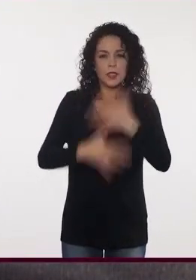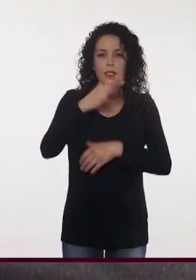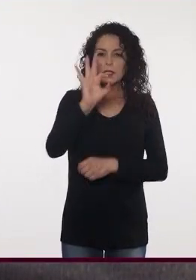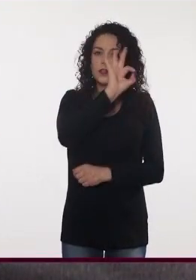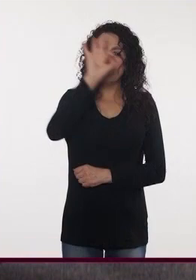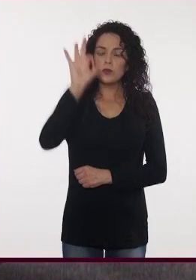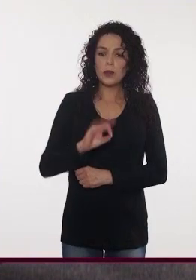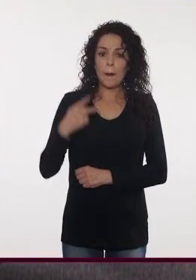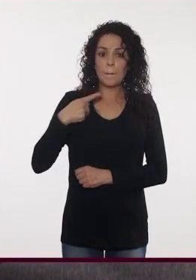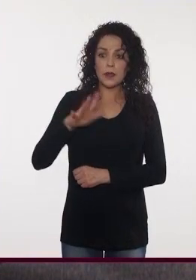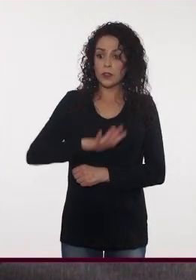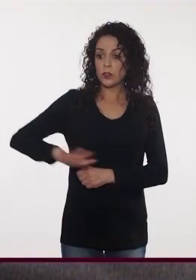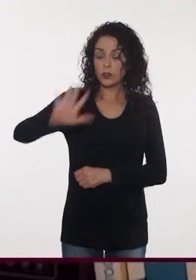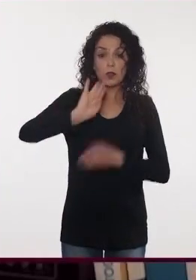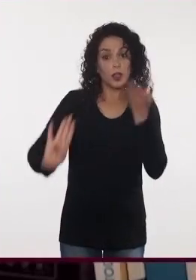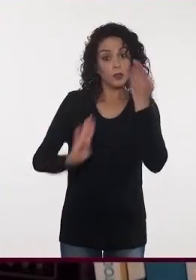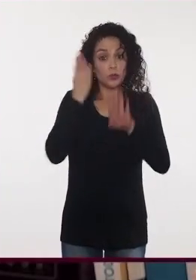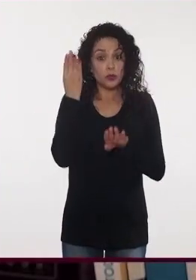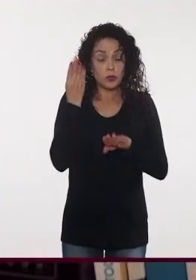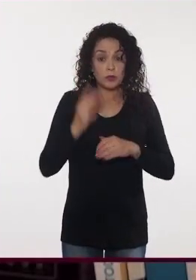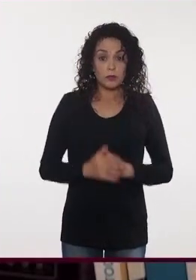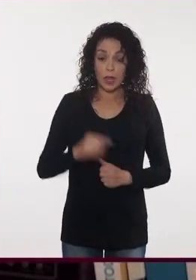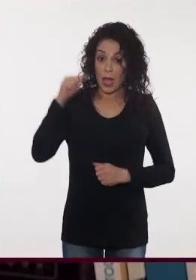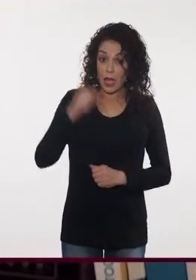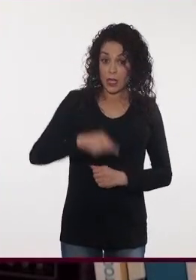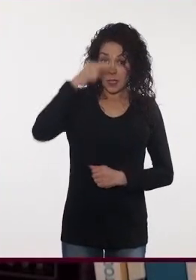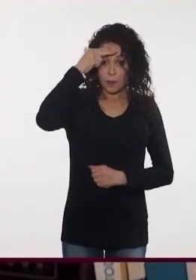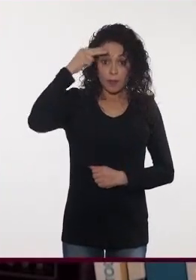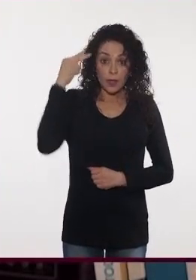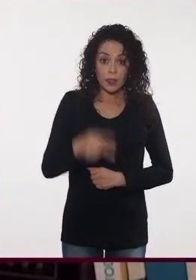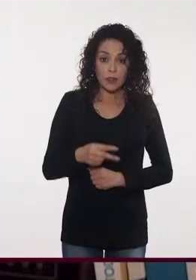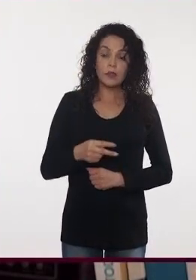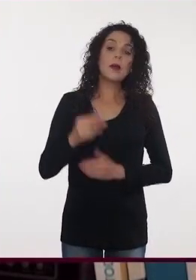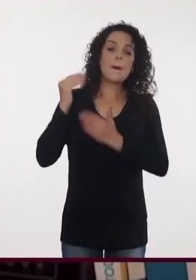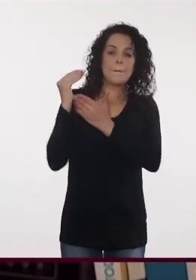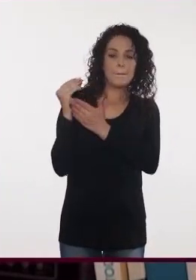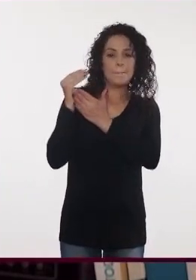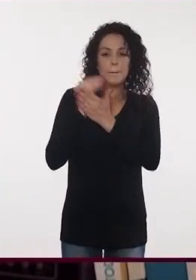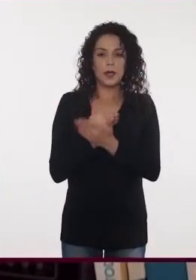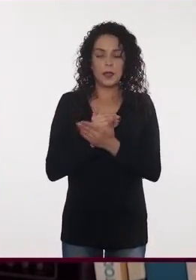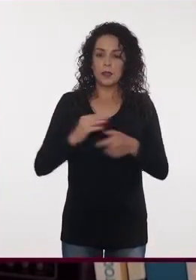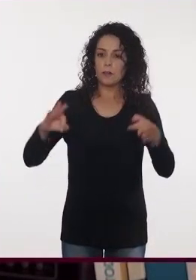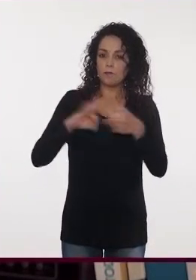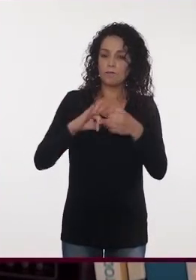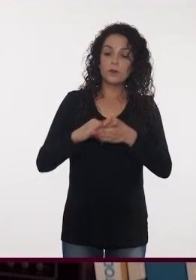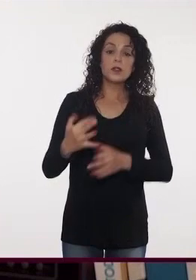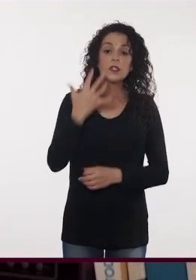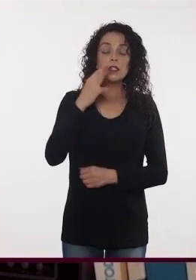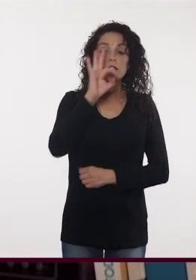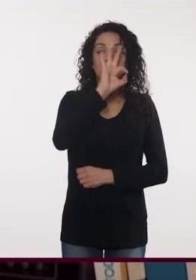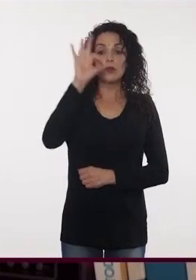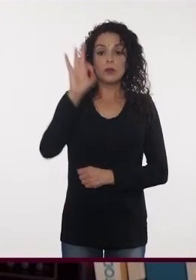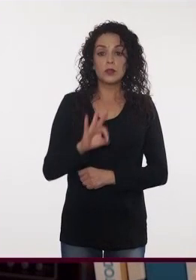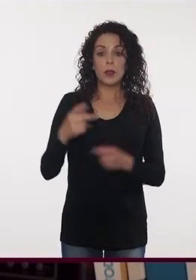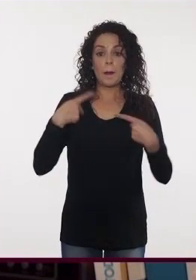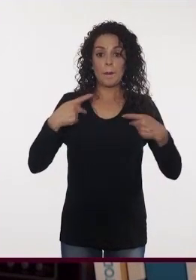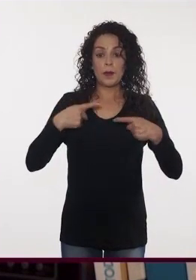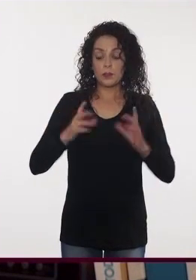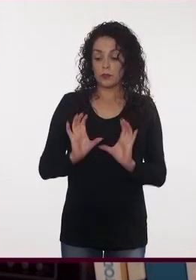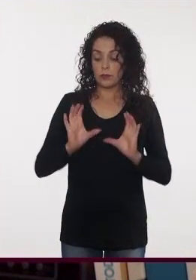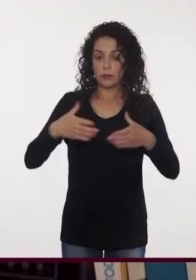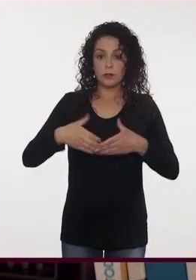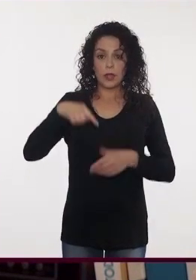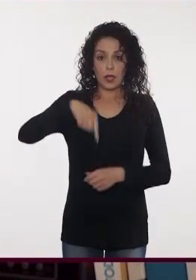de la población mundial. En México, esta cifra es menor. Alrededor del 5% de la población en nuestro